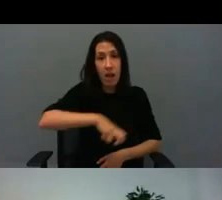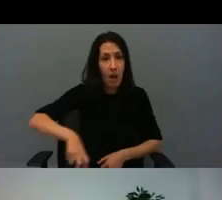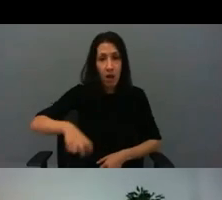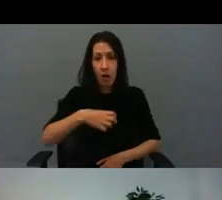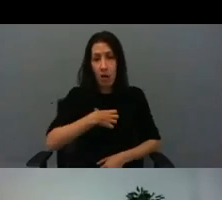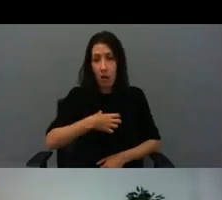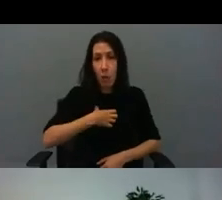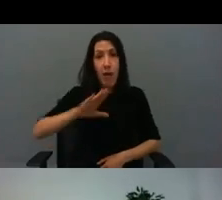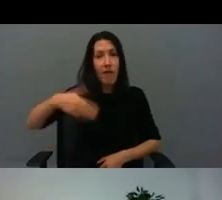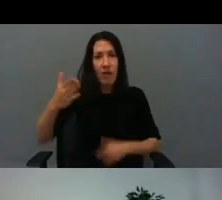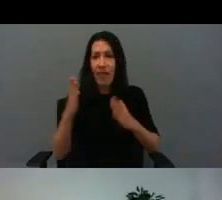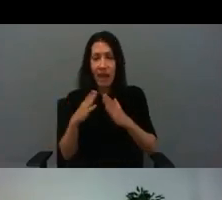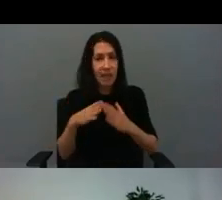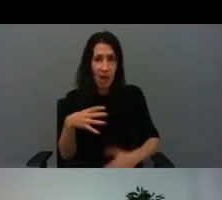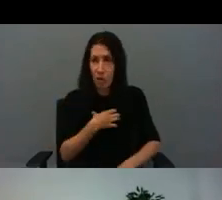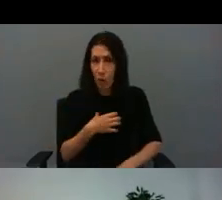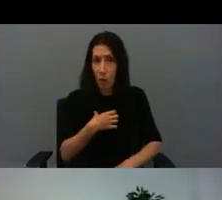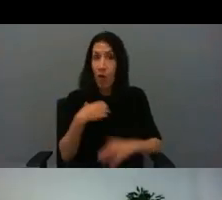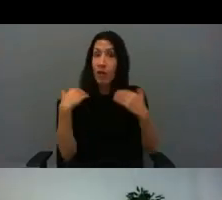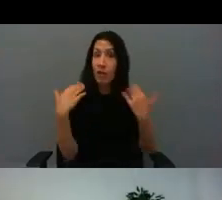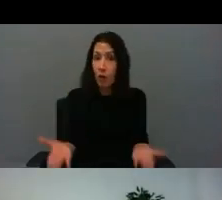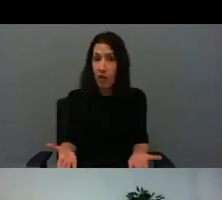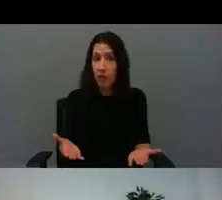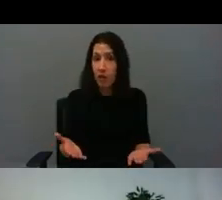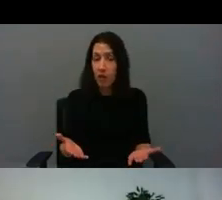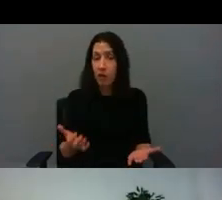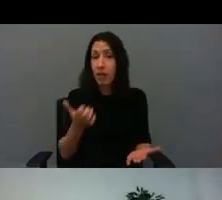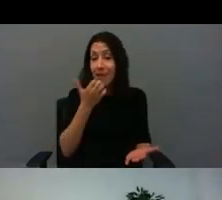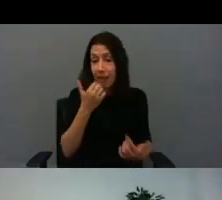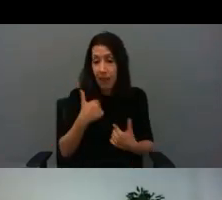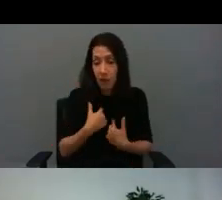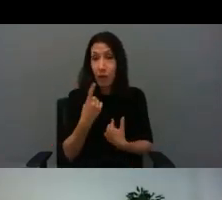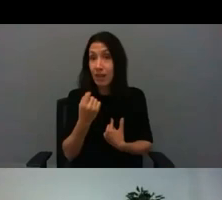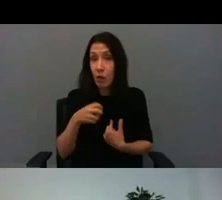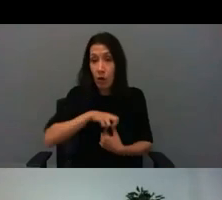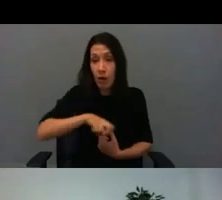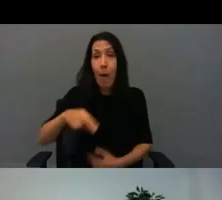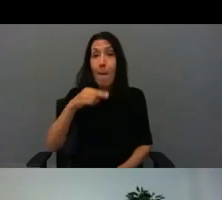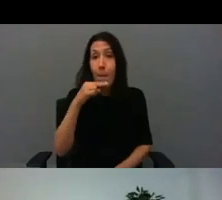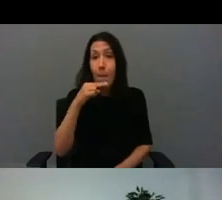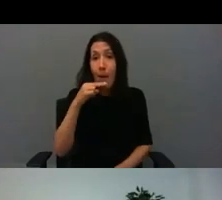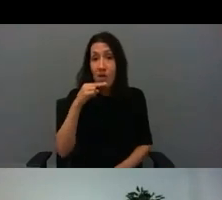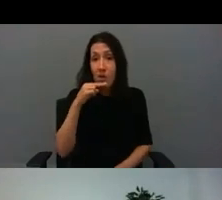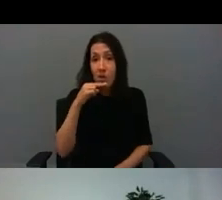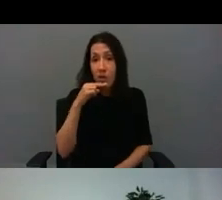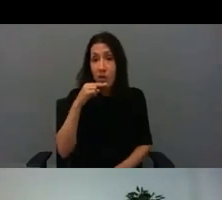de mi hogar. Entonces, si yo necesito ir al baño en un momento dado,